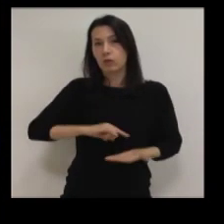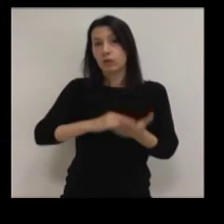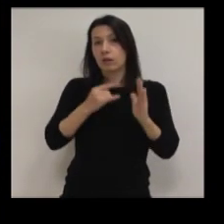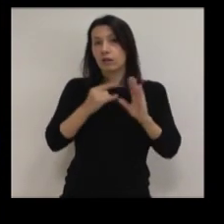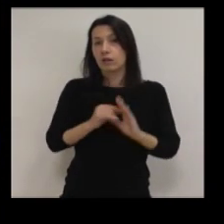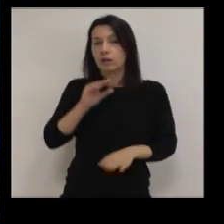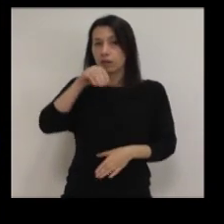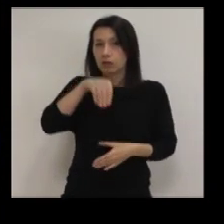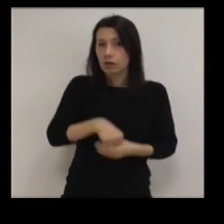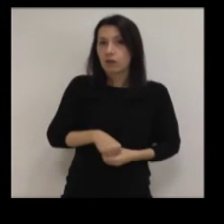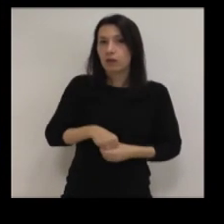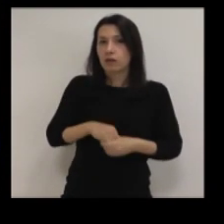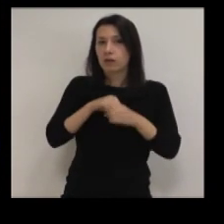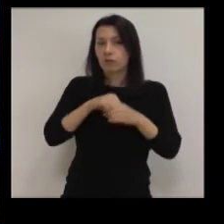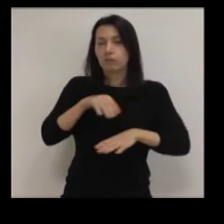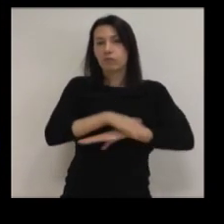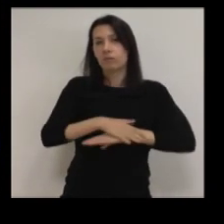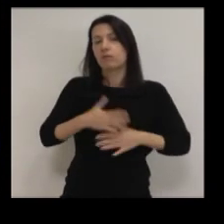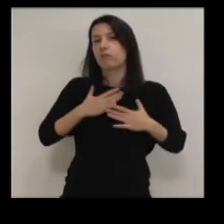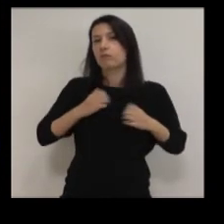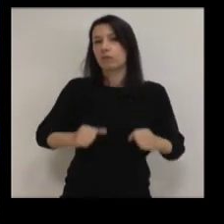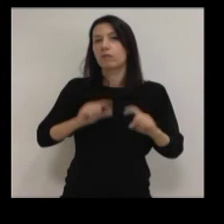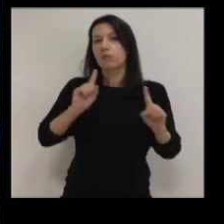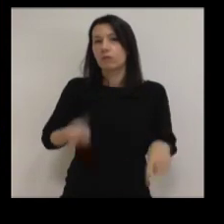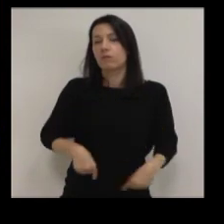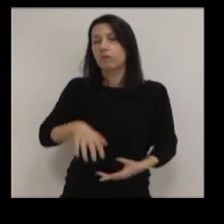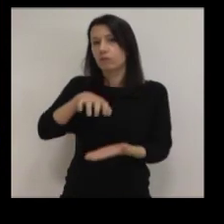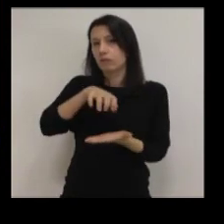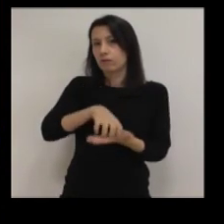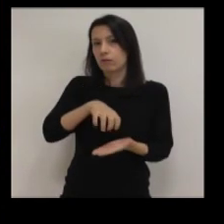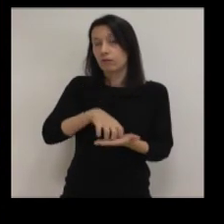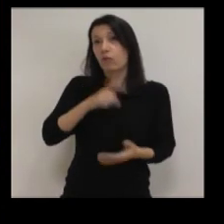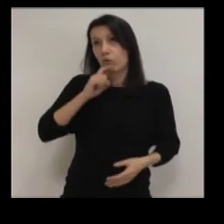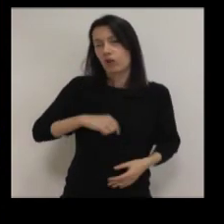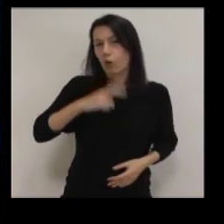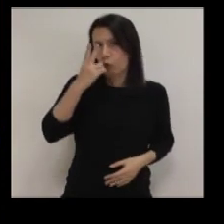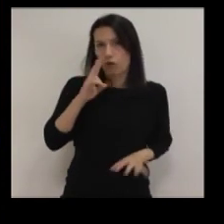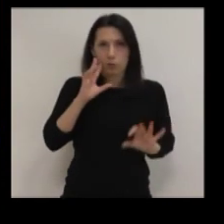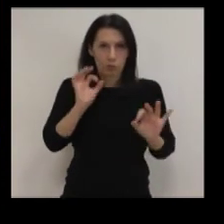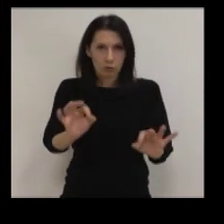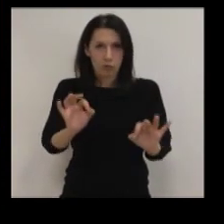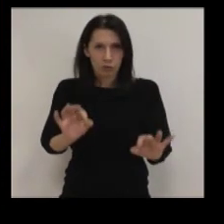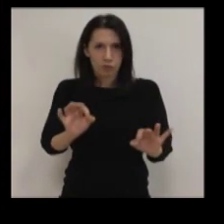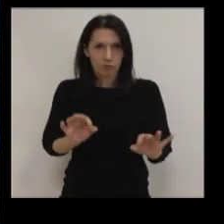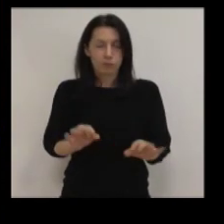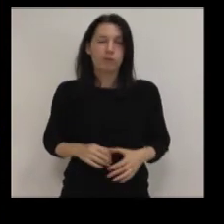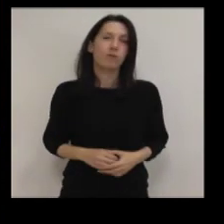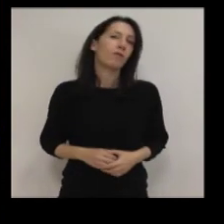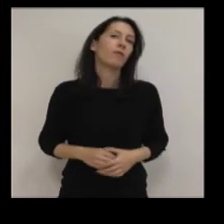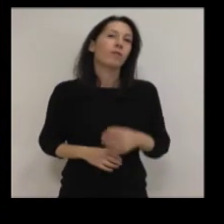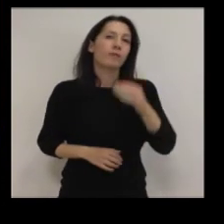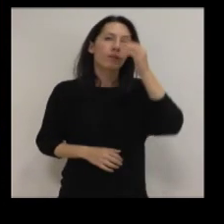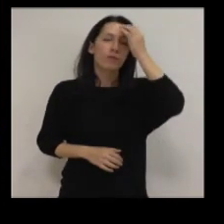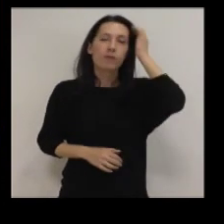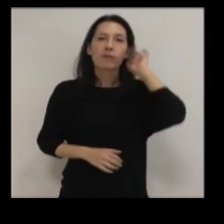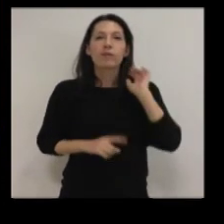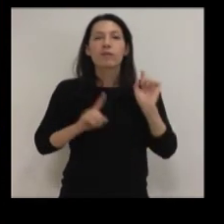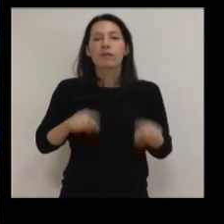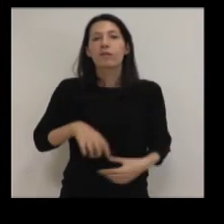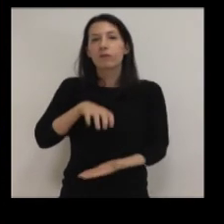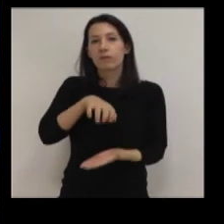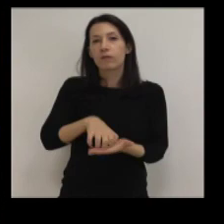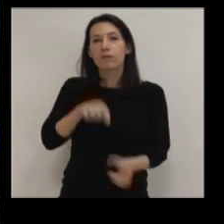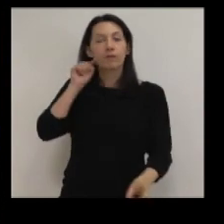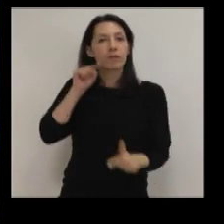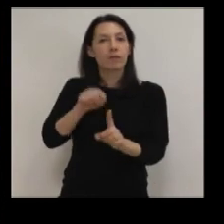Ministerio de Sanidad, a Fundación 11, por supuesto, y al Centro de Referencia Estatal de